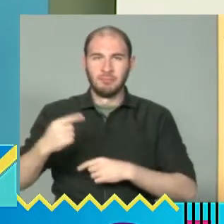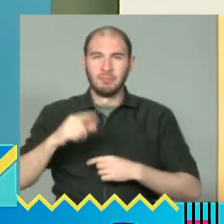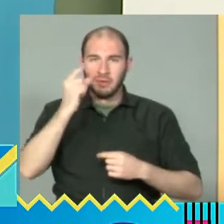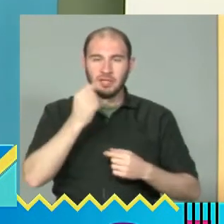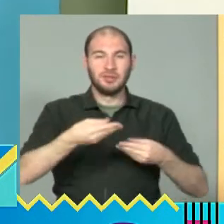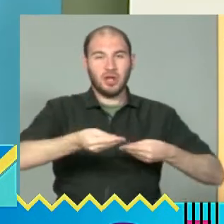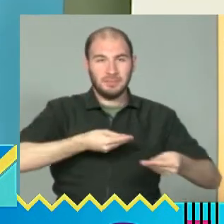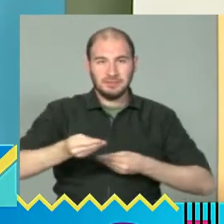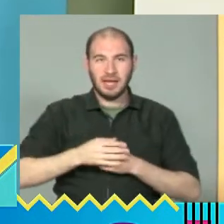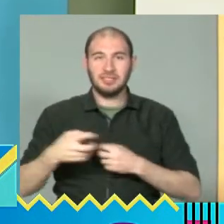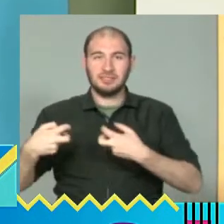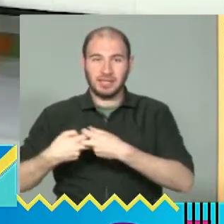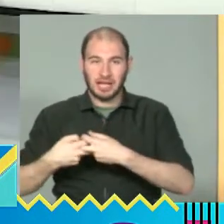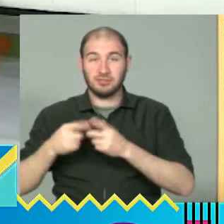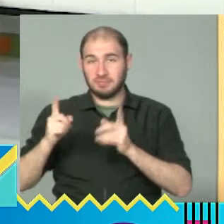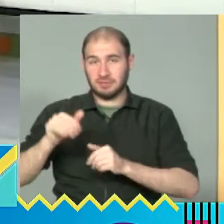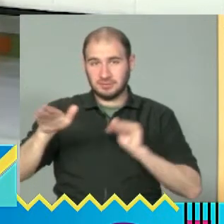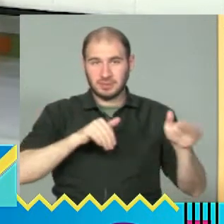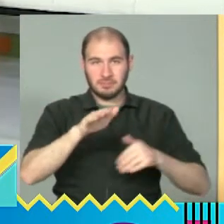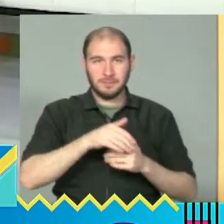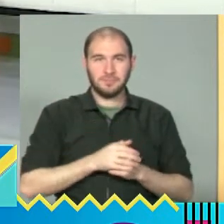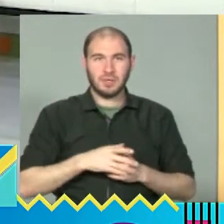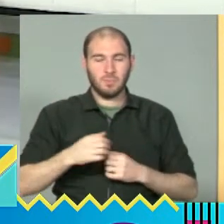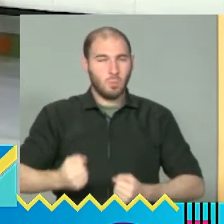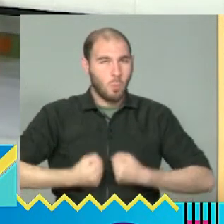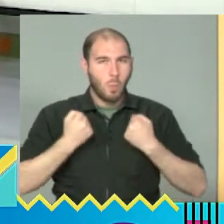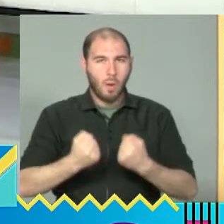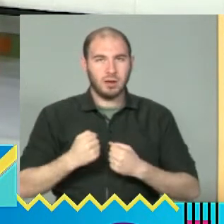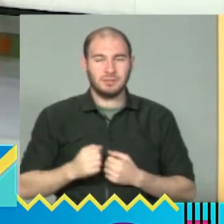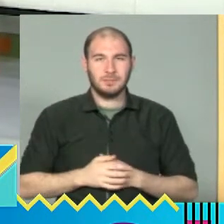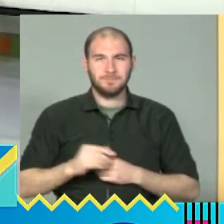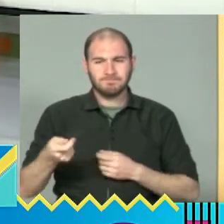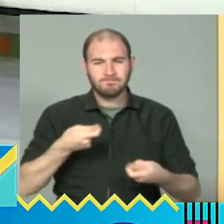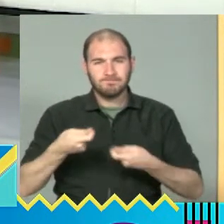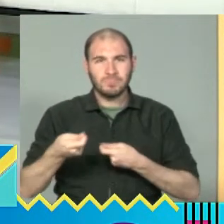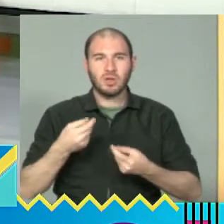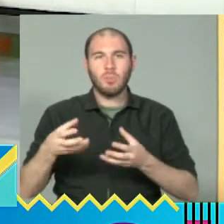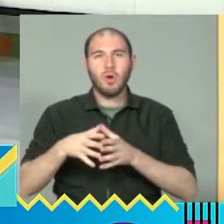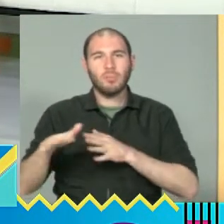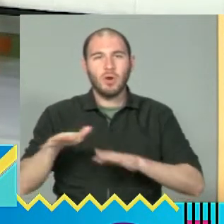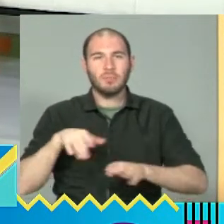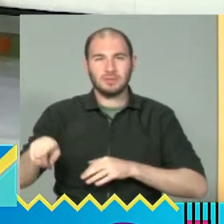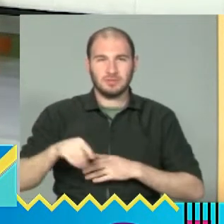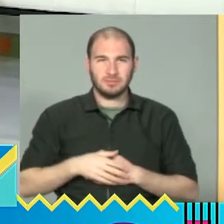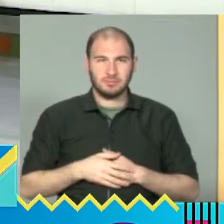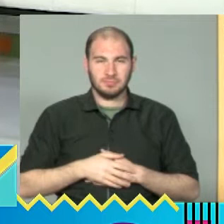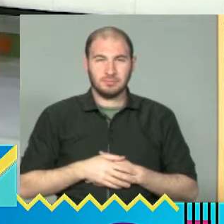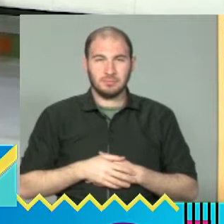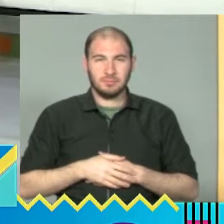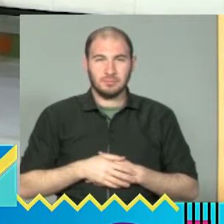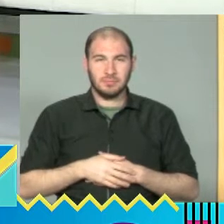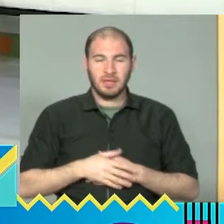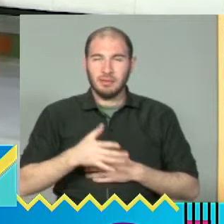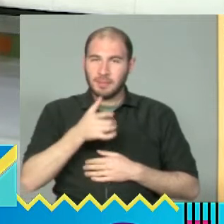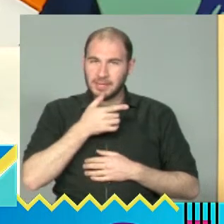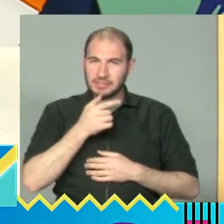Político, empresarial y el sindicalista también, ¿no? Tiene un gran peso. ¿Cómo se ha estado moviendo ese sector en estos años? Yo